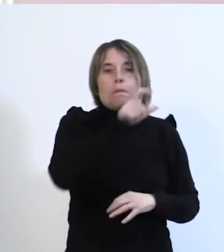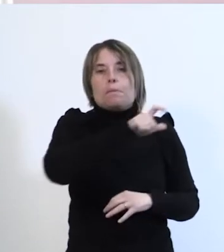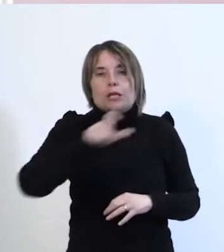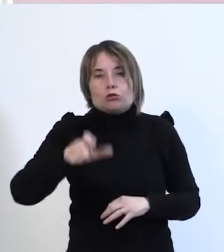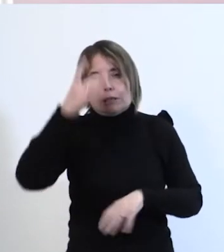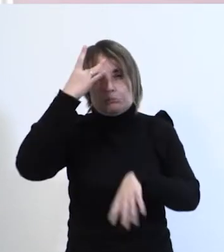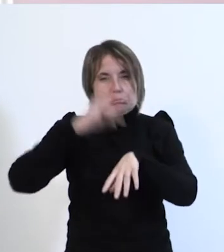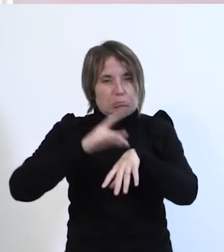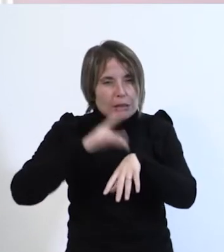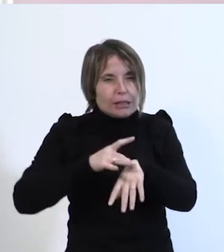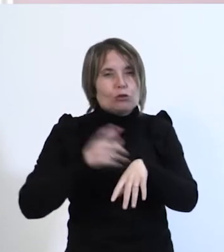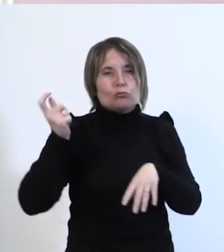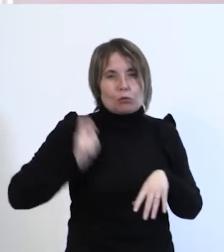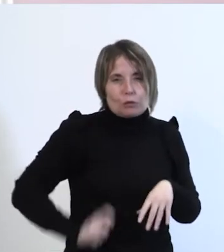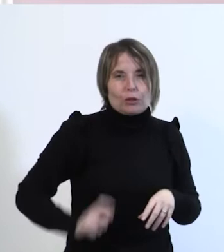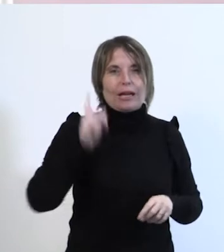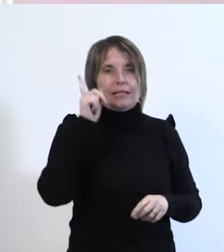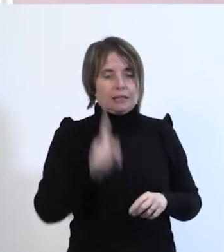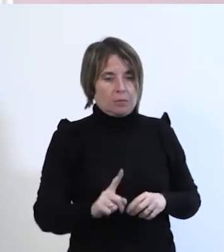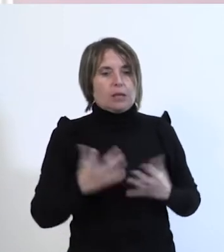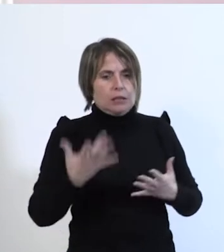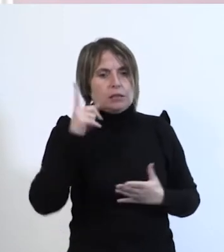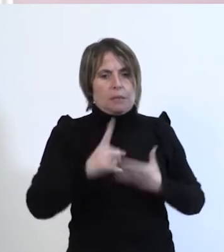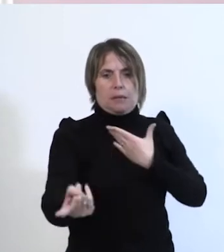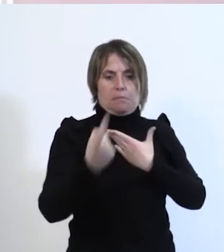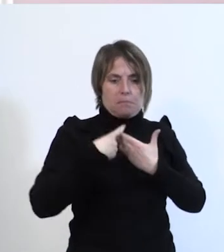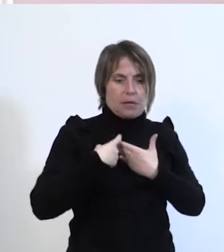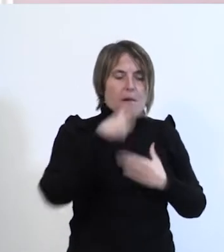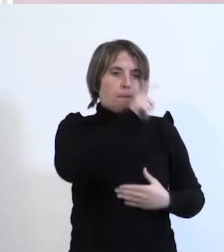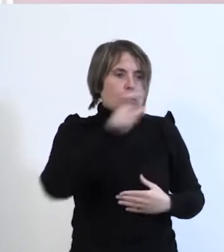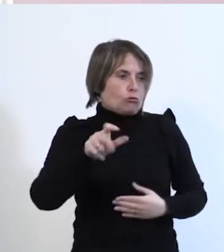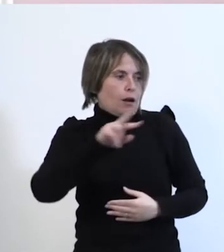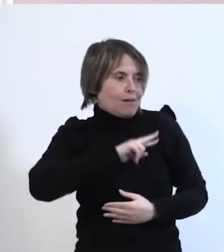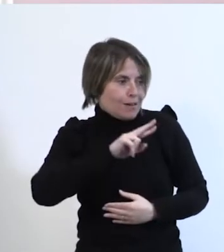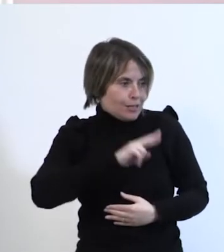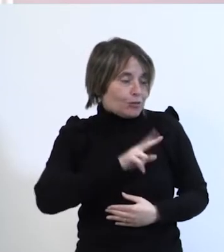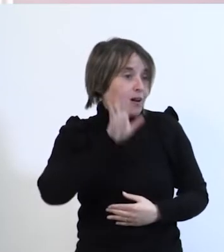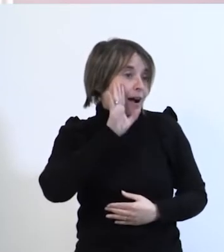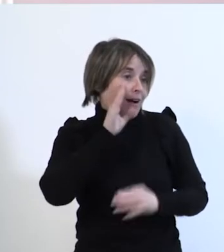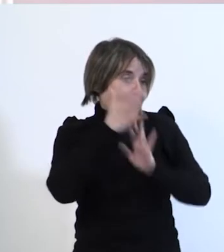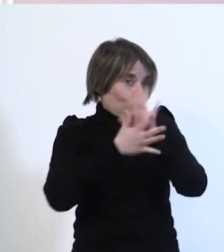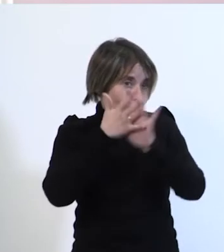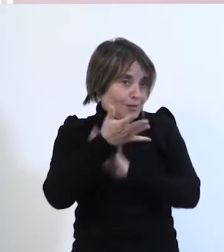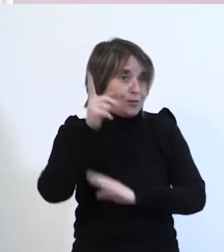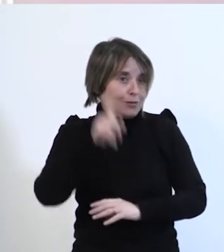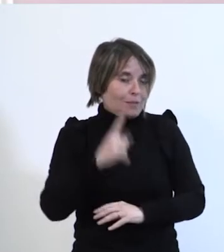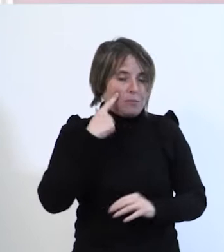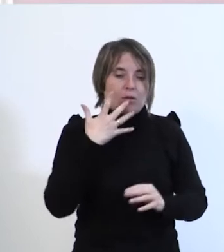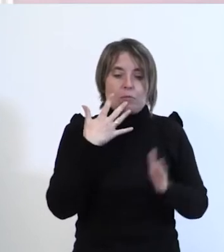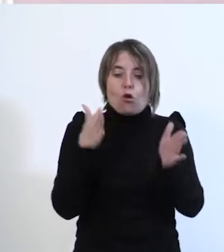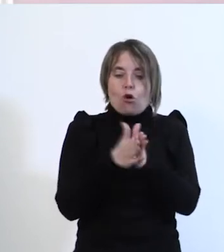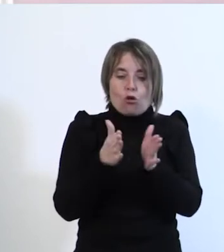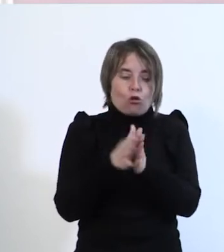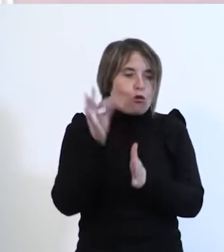con personal médico en este caso también, incluso, ¿por qué no?, con personal a veces religioso, que de esto también hemos comentado alguna vez